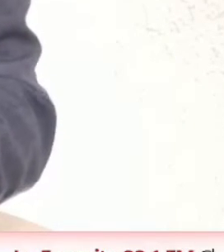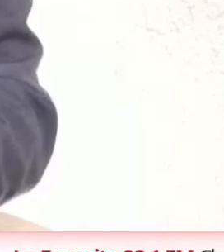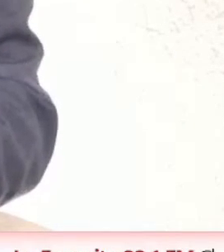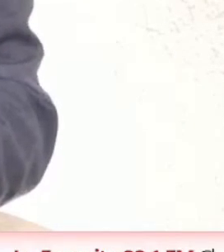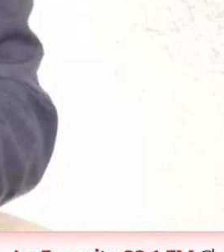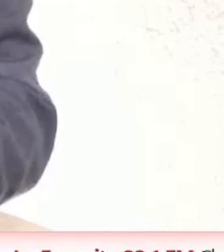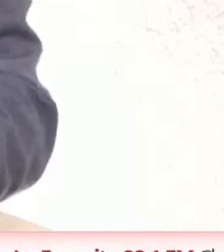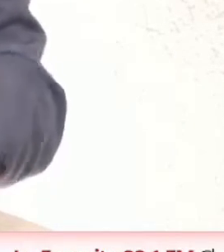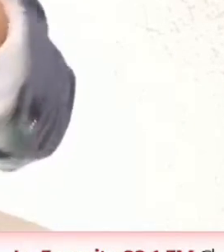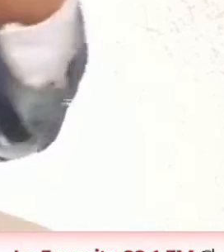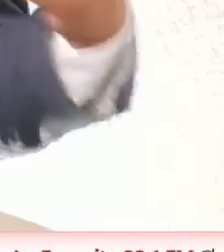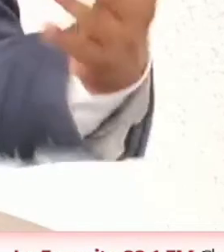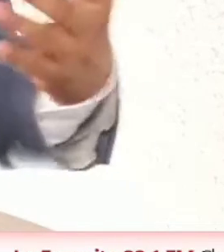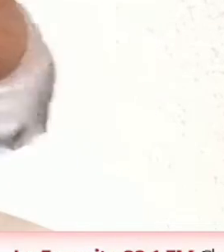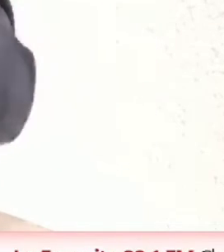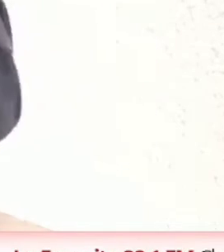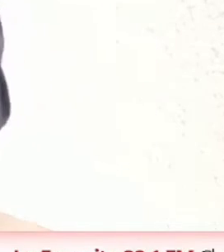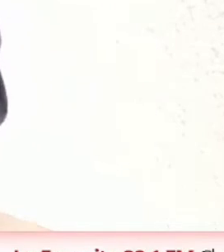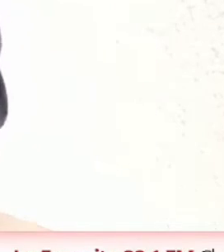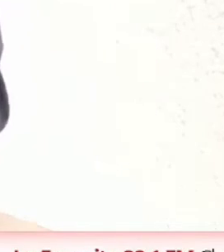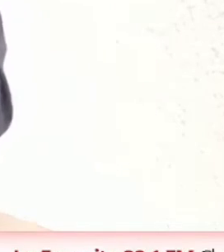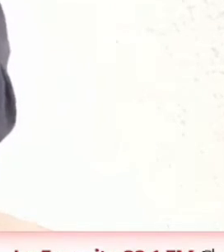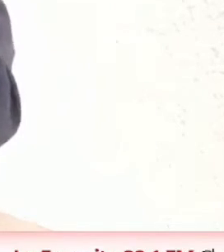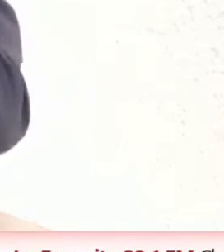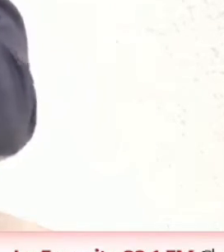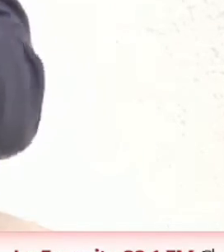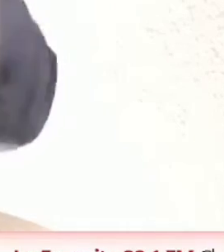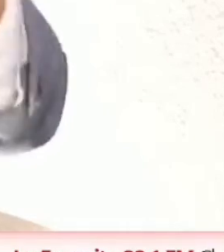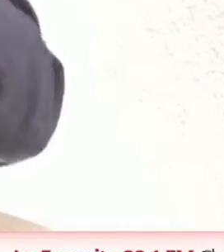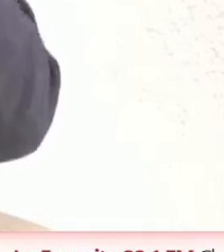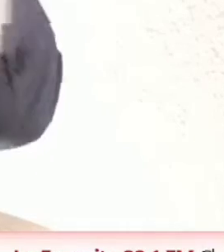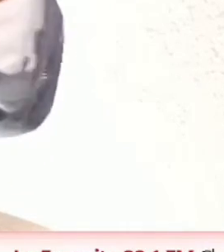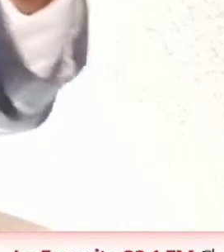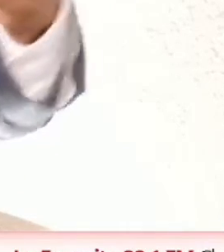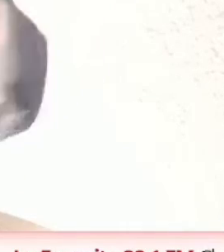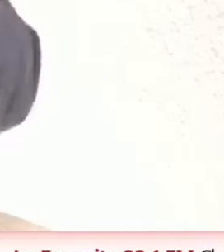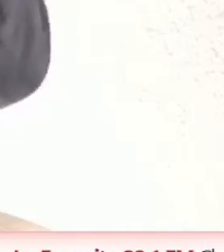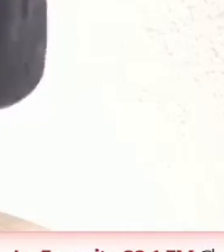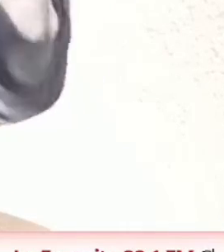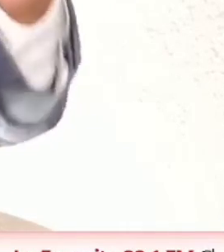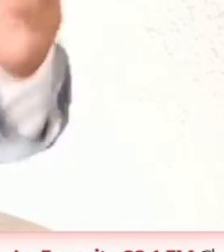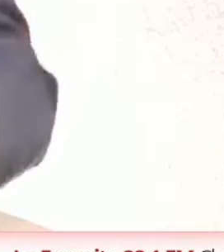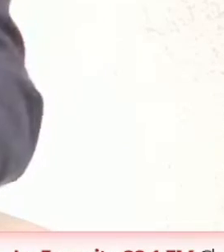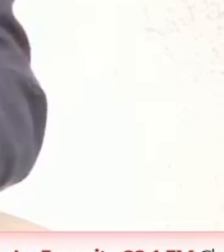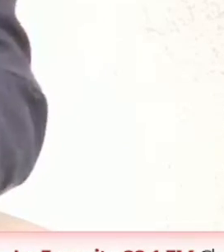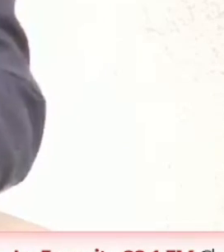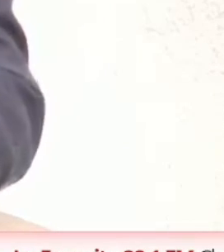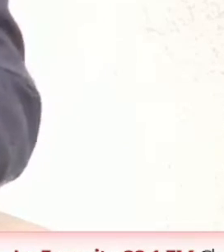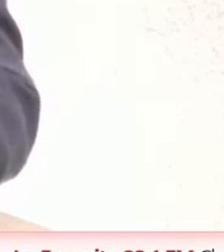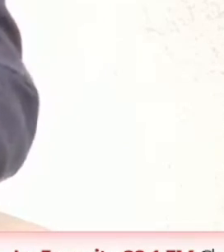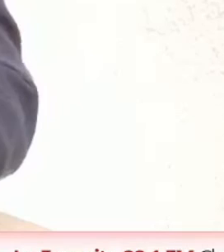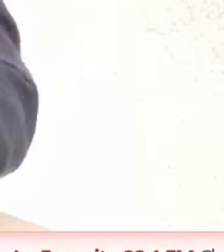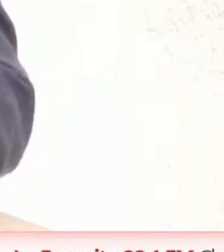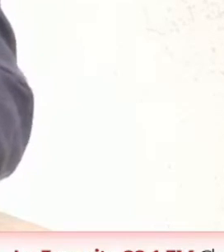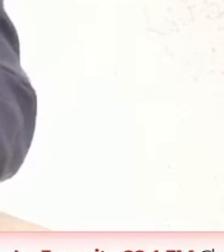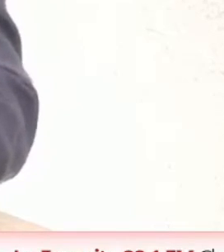hacer fogatas, dejar botellas tiradas o incluso tirar colillas de